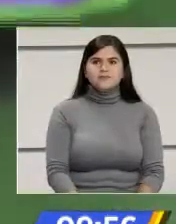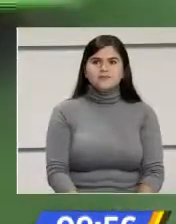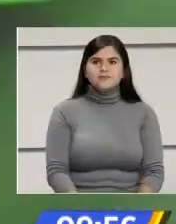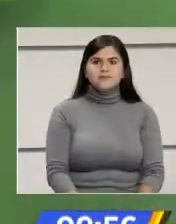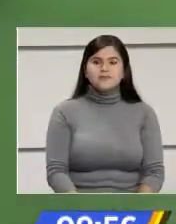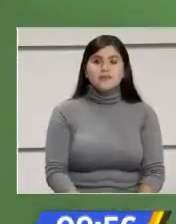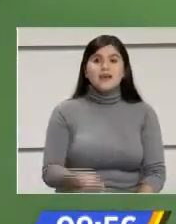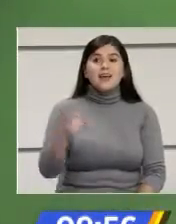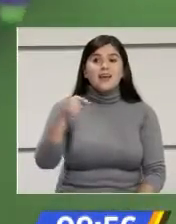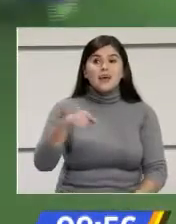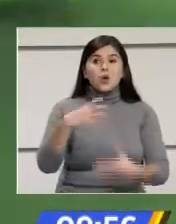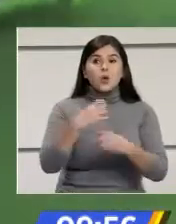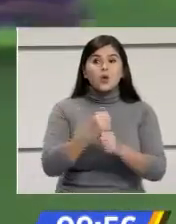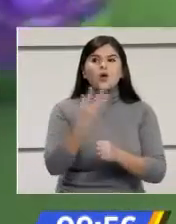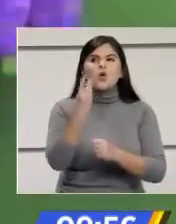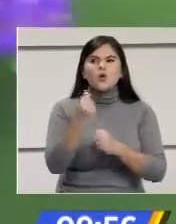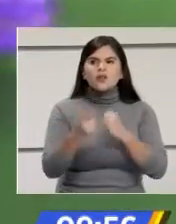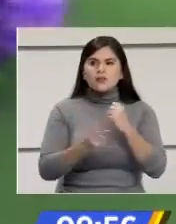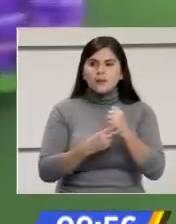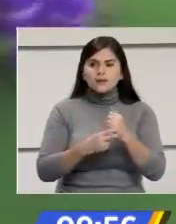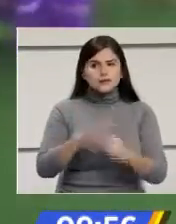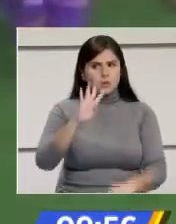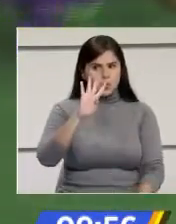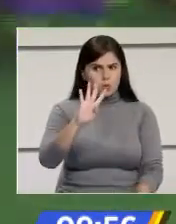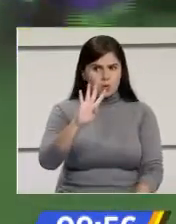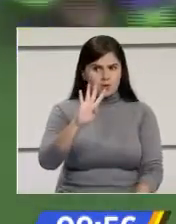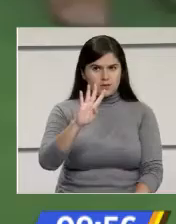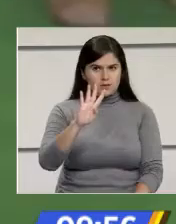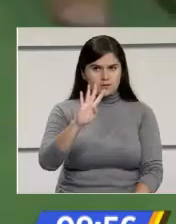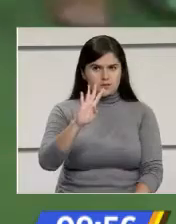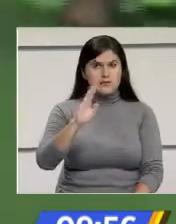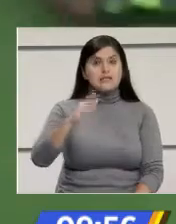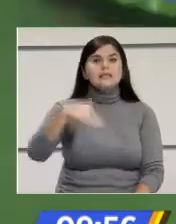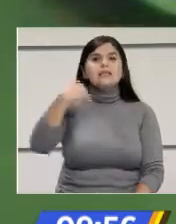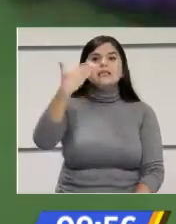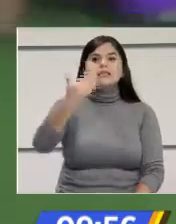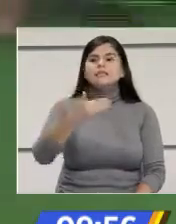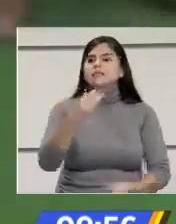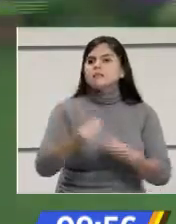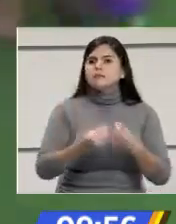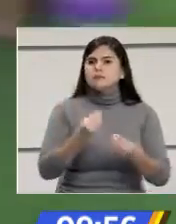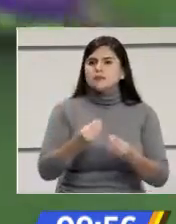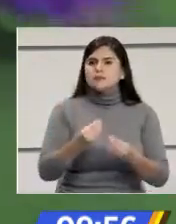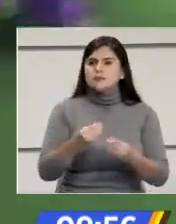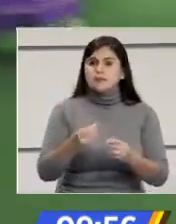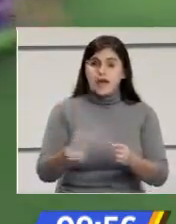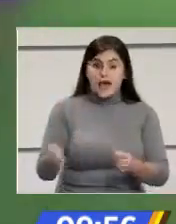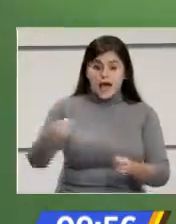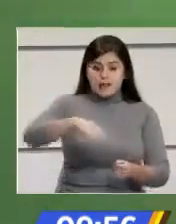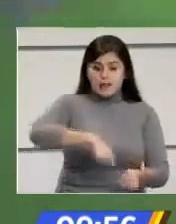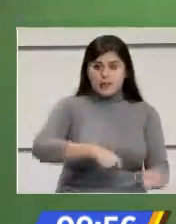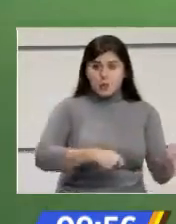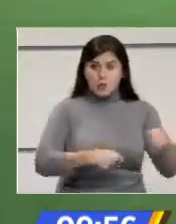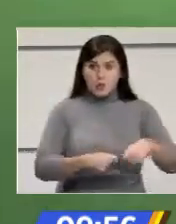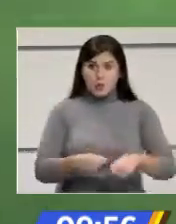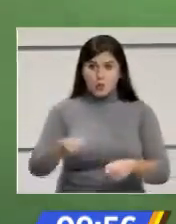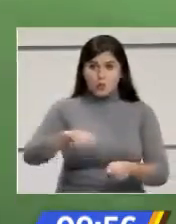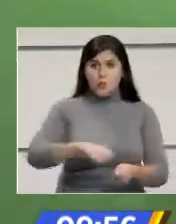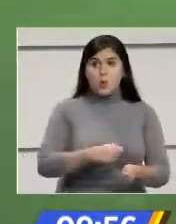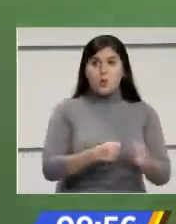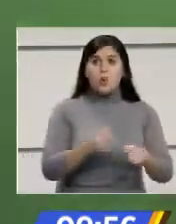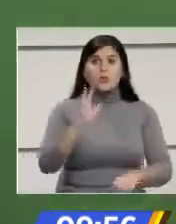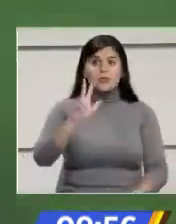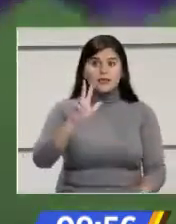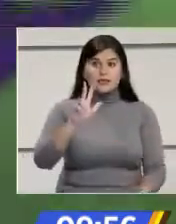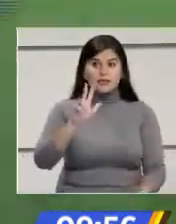¿Verdad? Esto lo hacemos cuatro veces y luego hacia adentro. Tres veces. Uno, dos, tres.